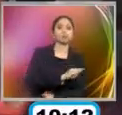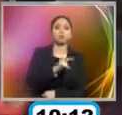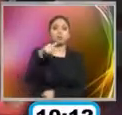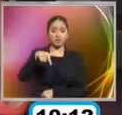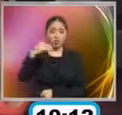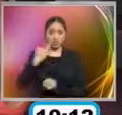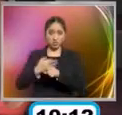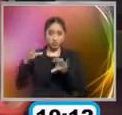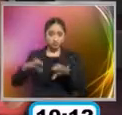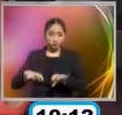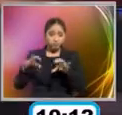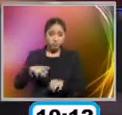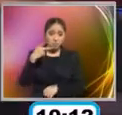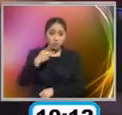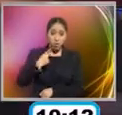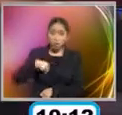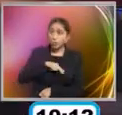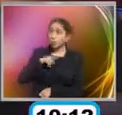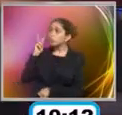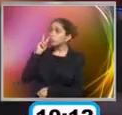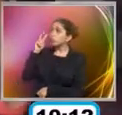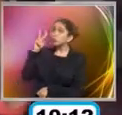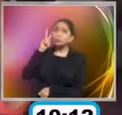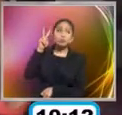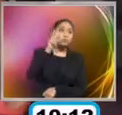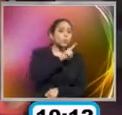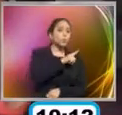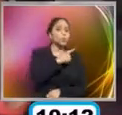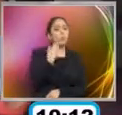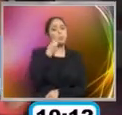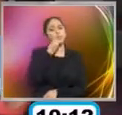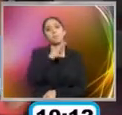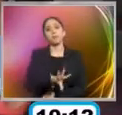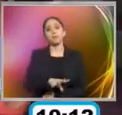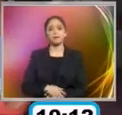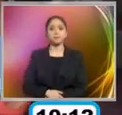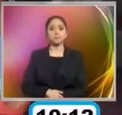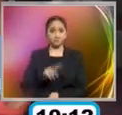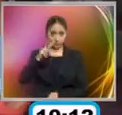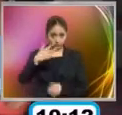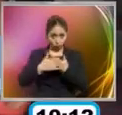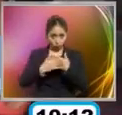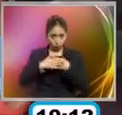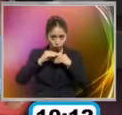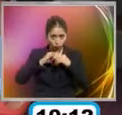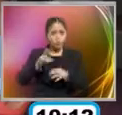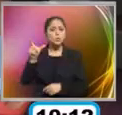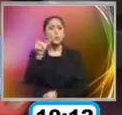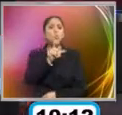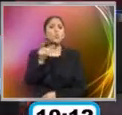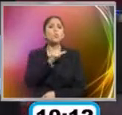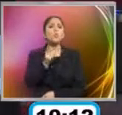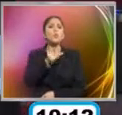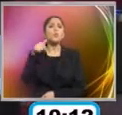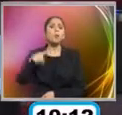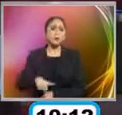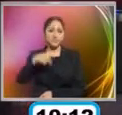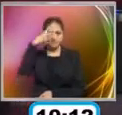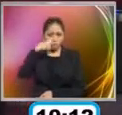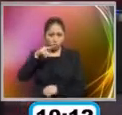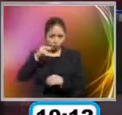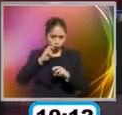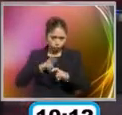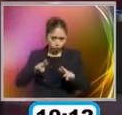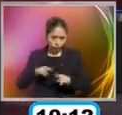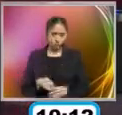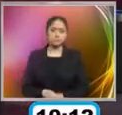lluvia, pero lo poco que estamos viendo nos está encantando. Y van a tener además futuras presentaciones, ¿no? Sí, es la idea. ¿Cuándo van a estar acá? No tenemos tocando? una